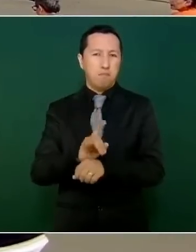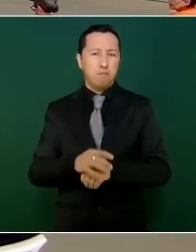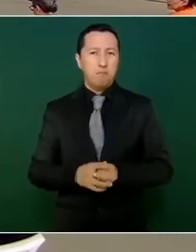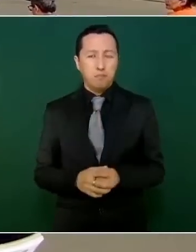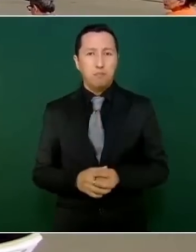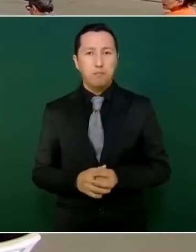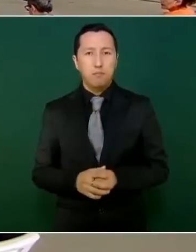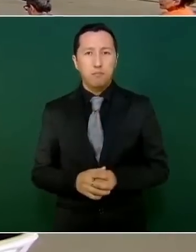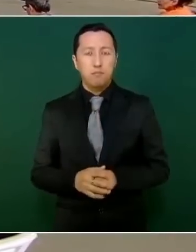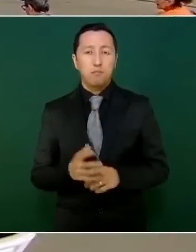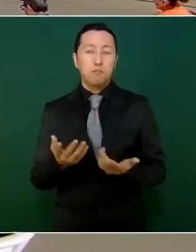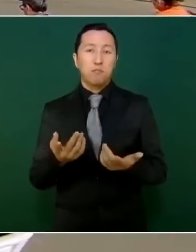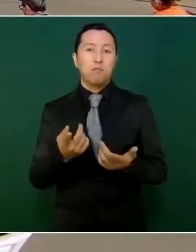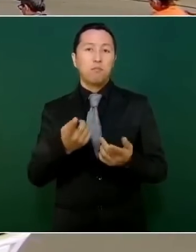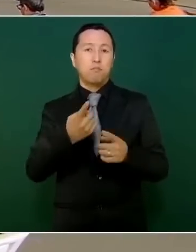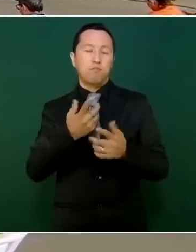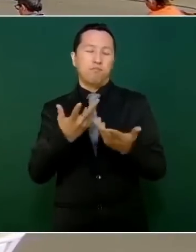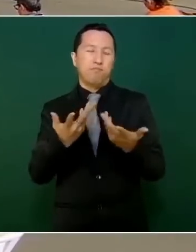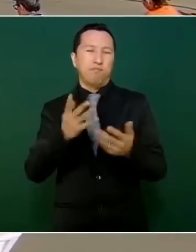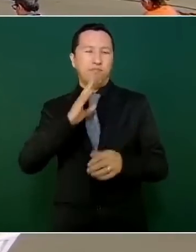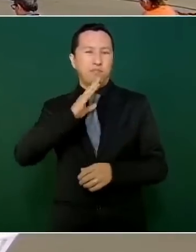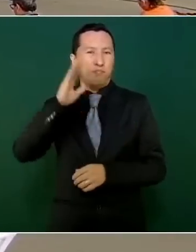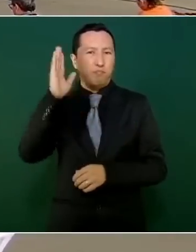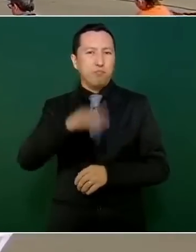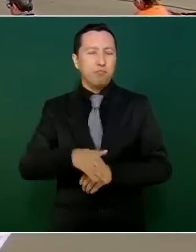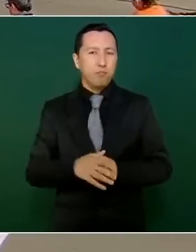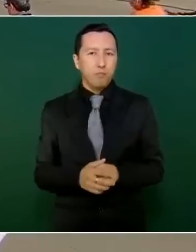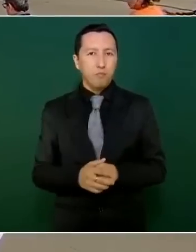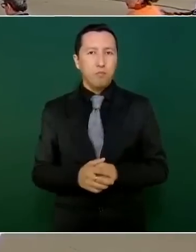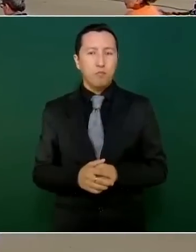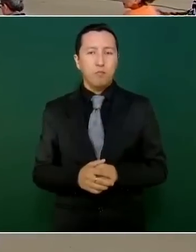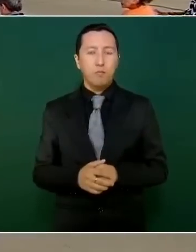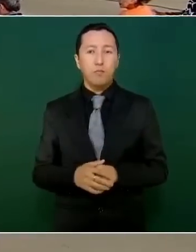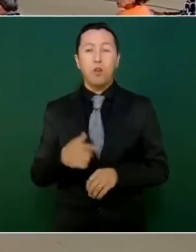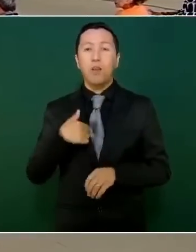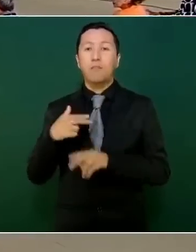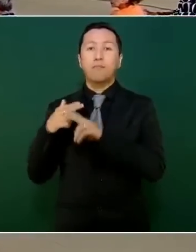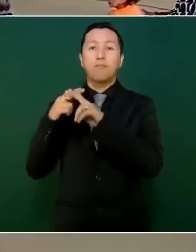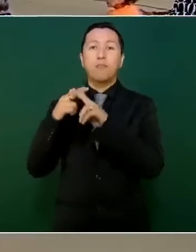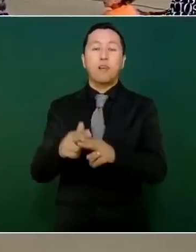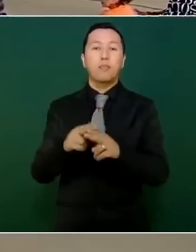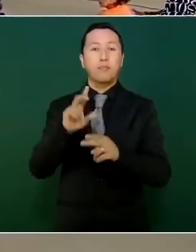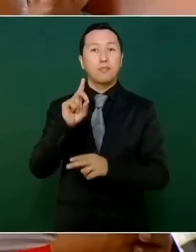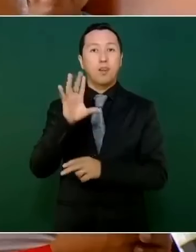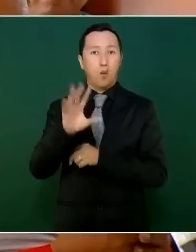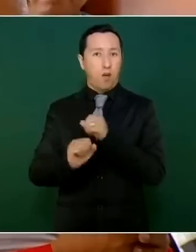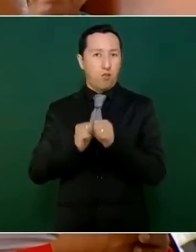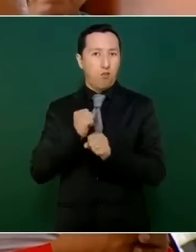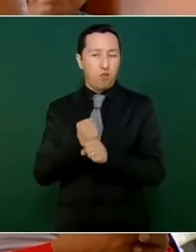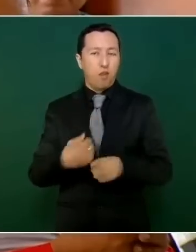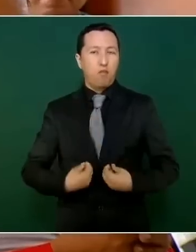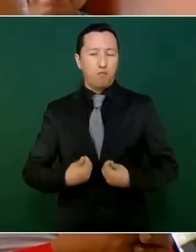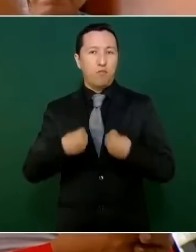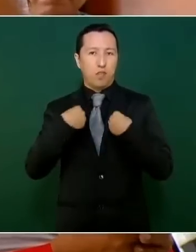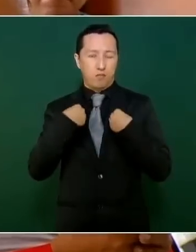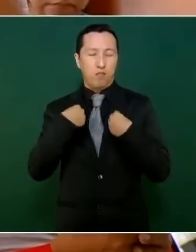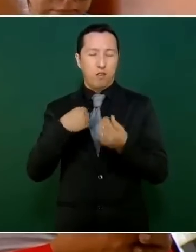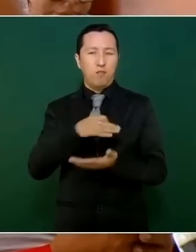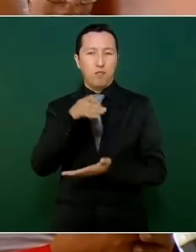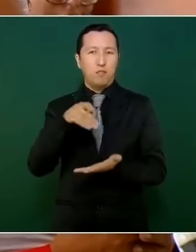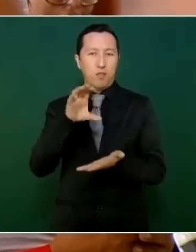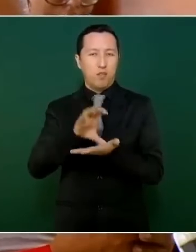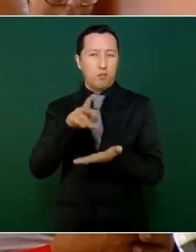presidente. Es el colmo. Tengo 35 años de vivir en Felipe Carrillo Puerto y ver esta